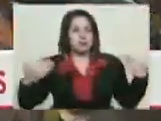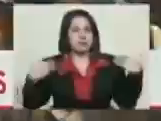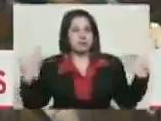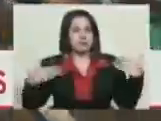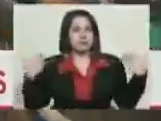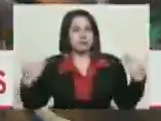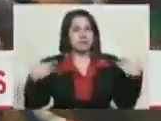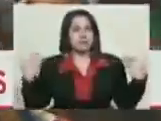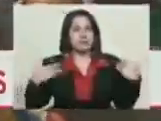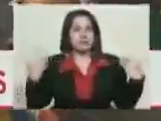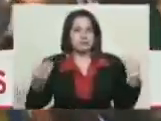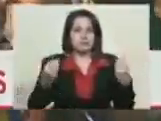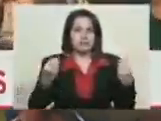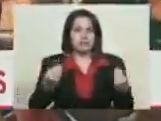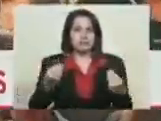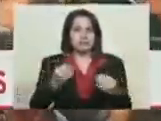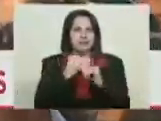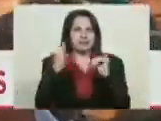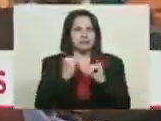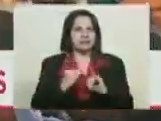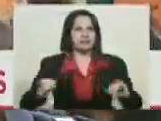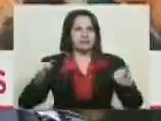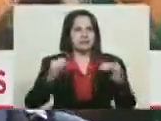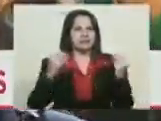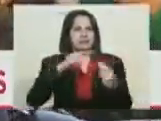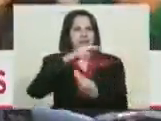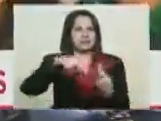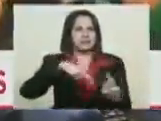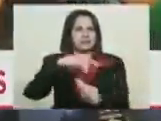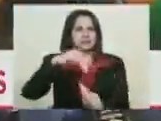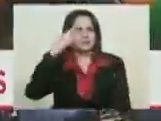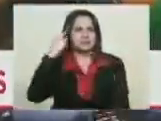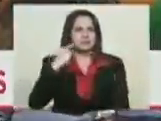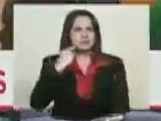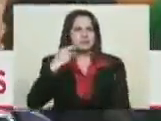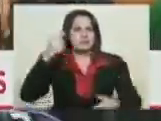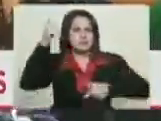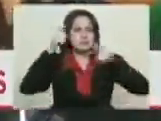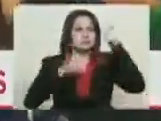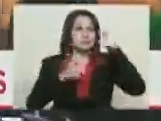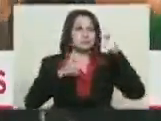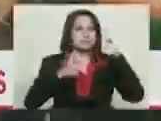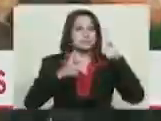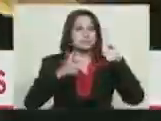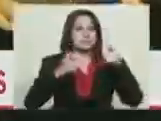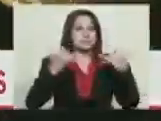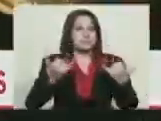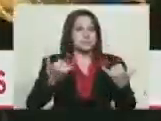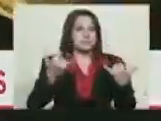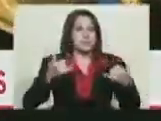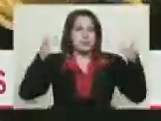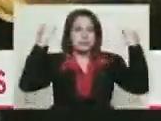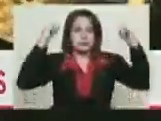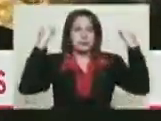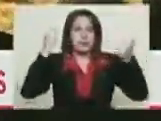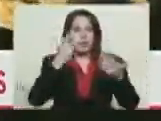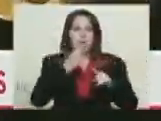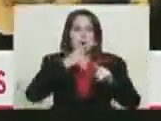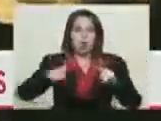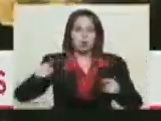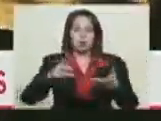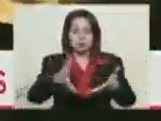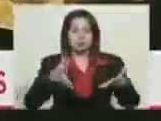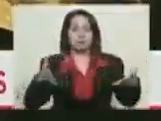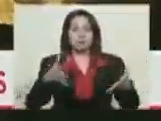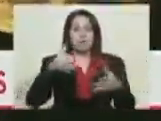de festividad, la revolución bolivariana, el chavismo, celebra otro triunfo